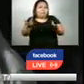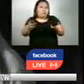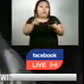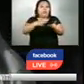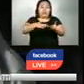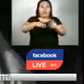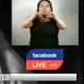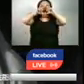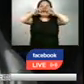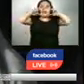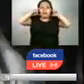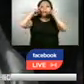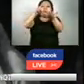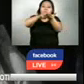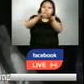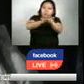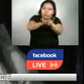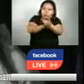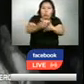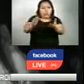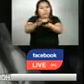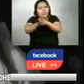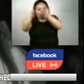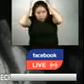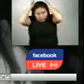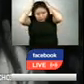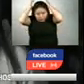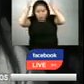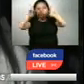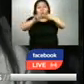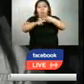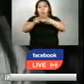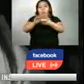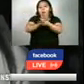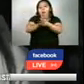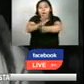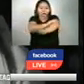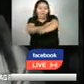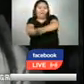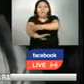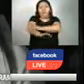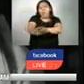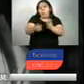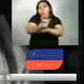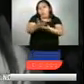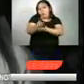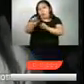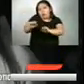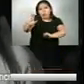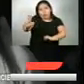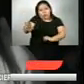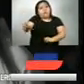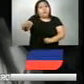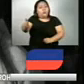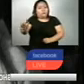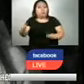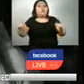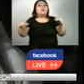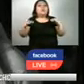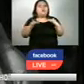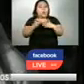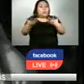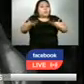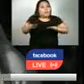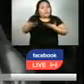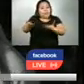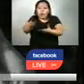con mascarillas, alcohol gel, shampoo, jabón y diferentes implementos que ellos pueden utilizar. También les hemos